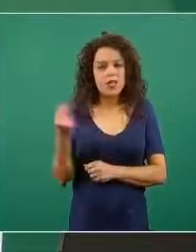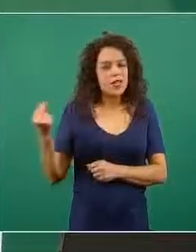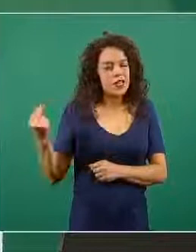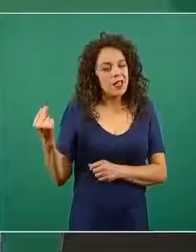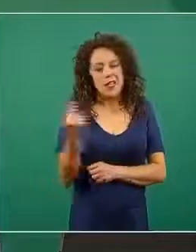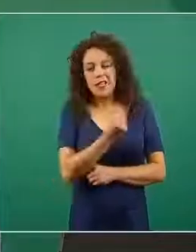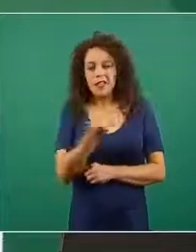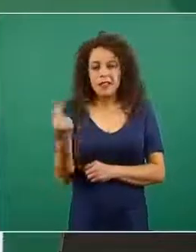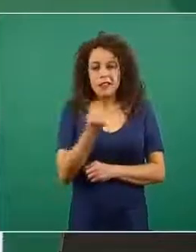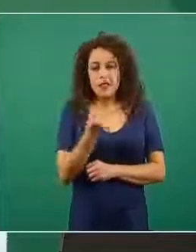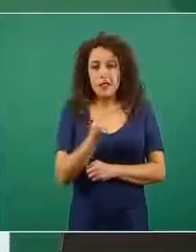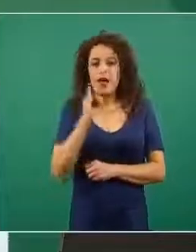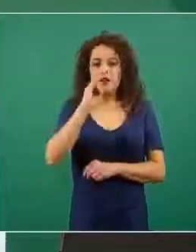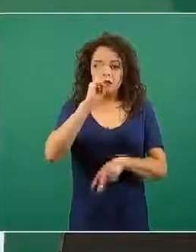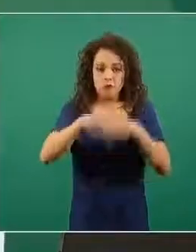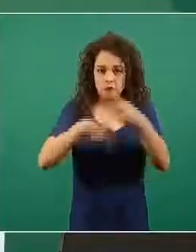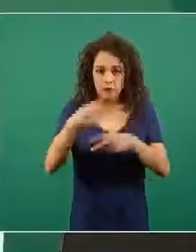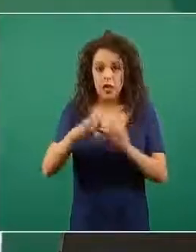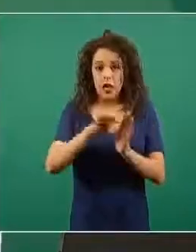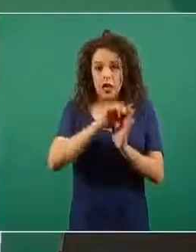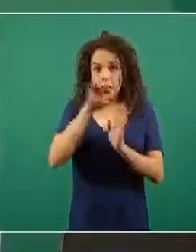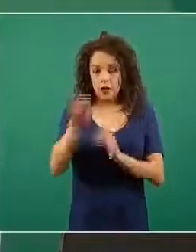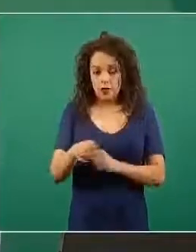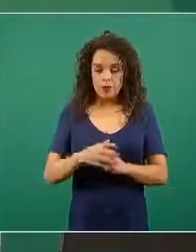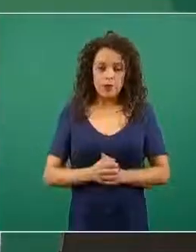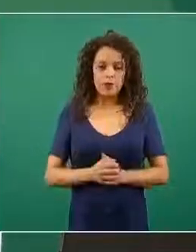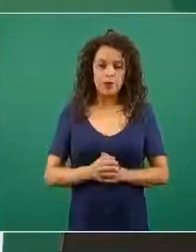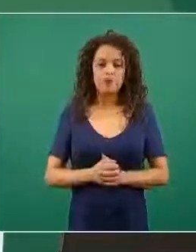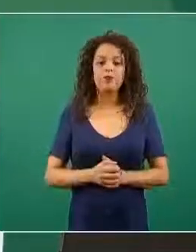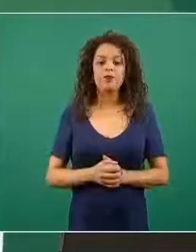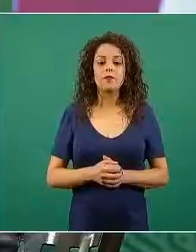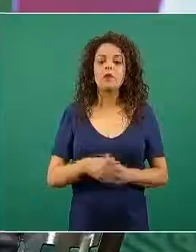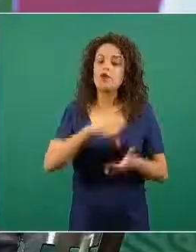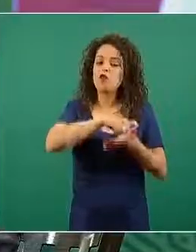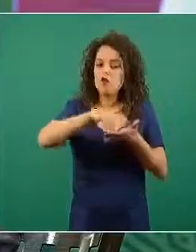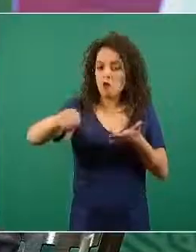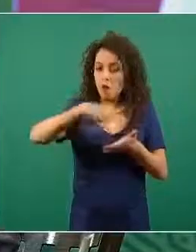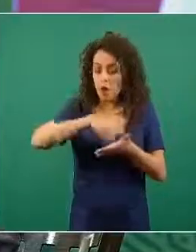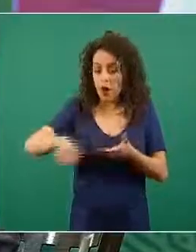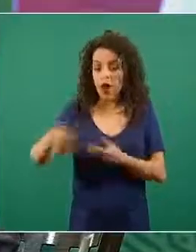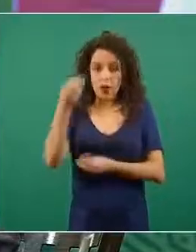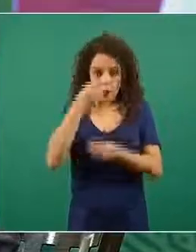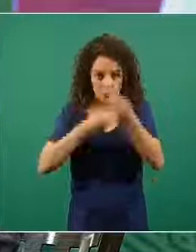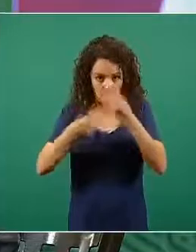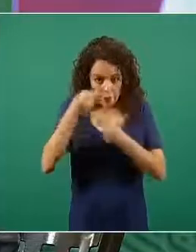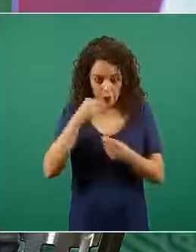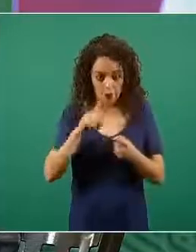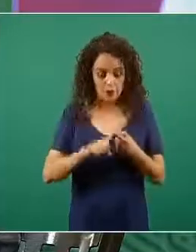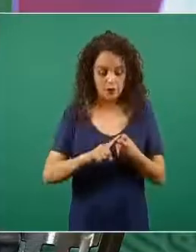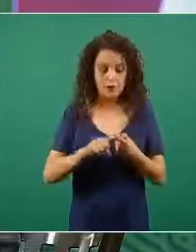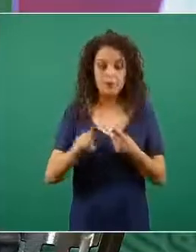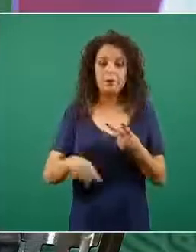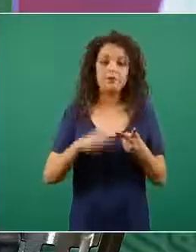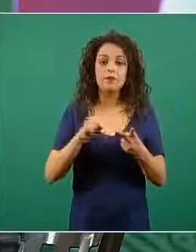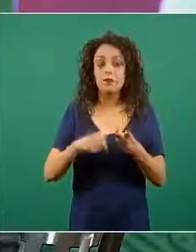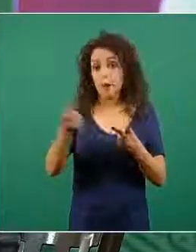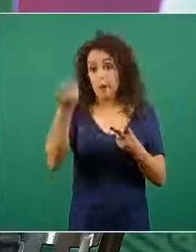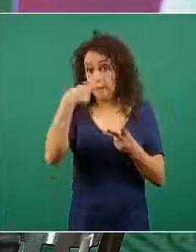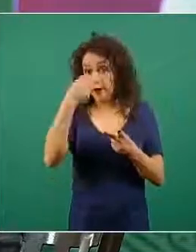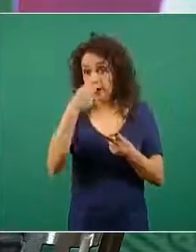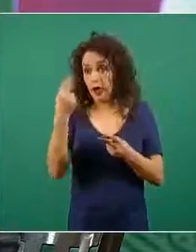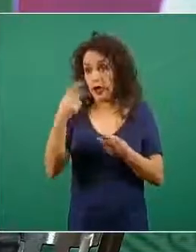estrictamente necesarias, como puede ser la compra de alimentos, la compra de